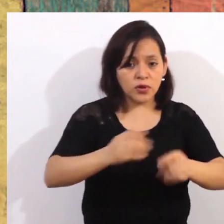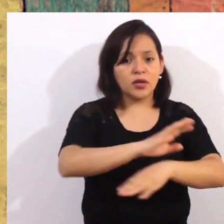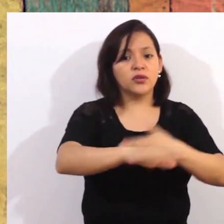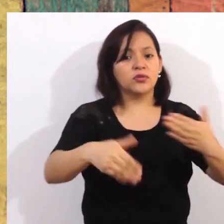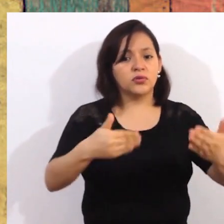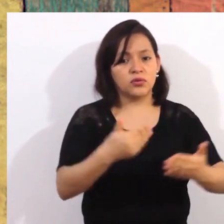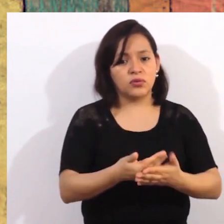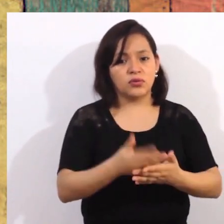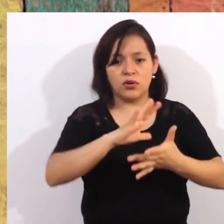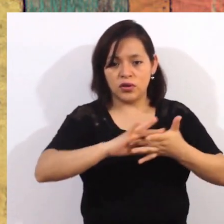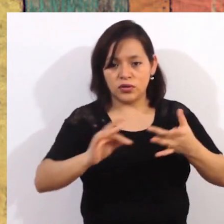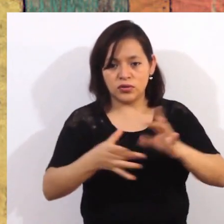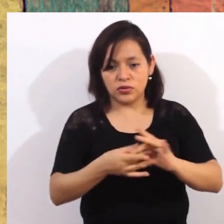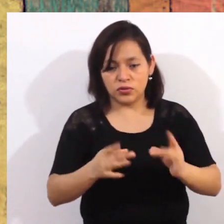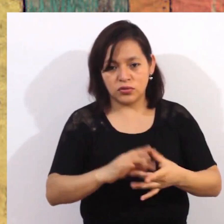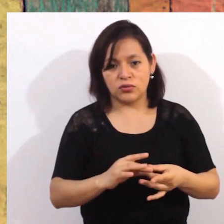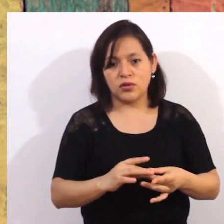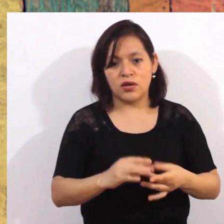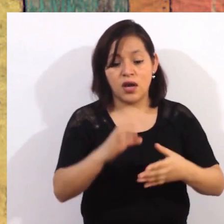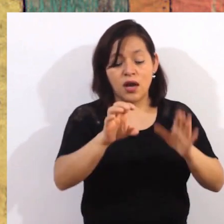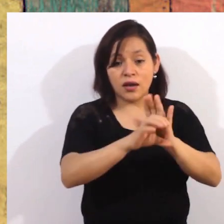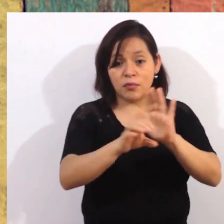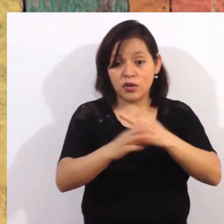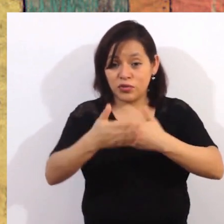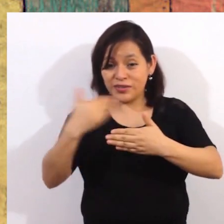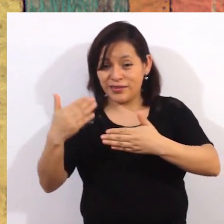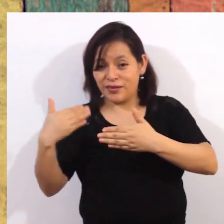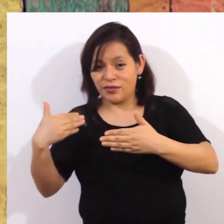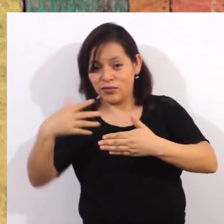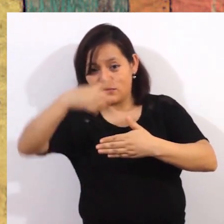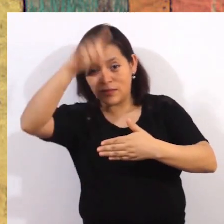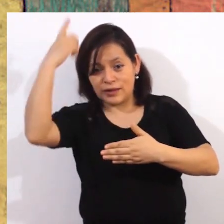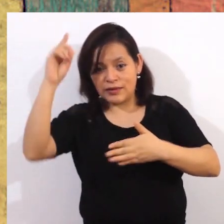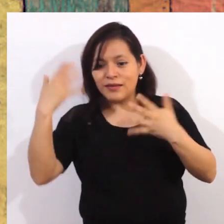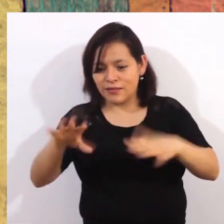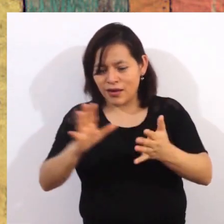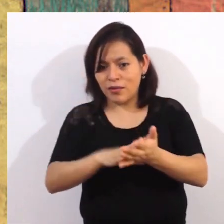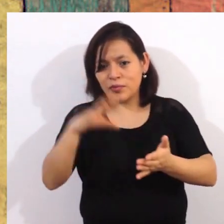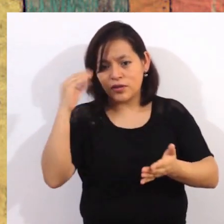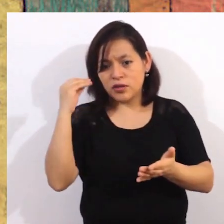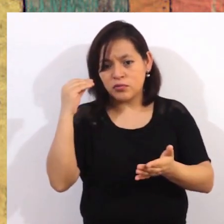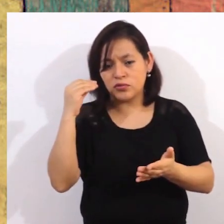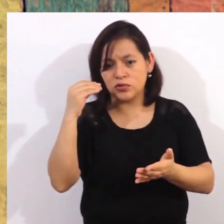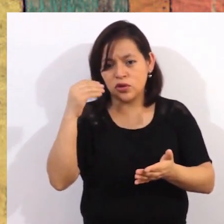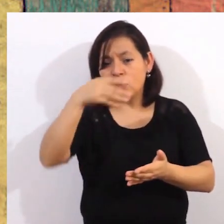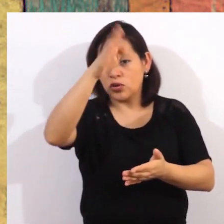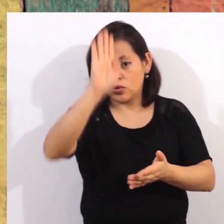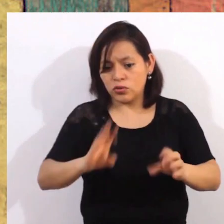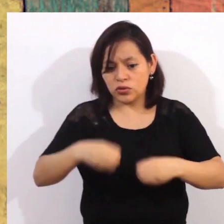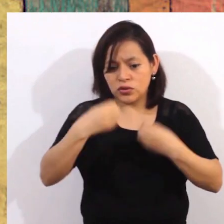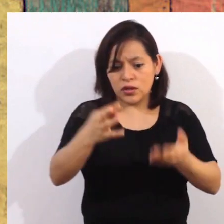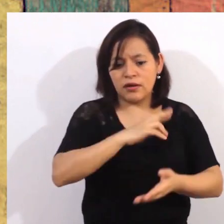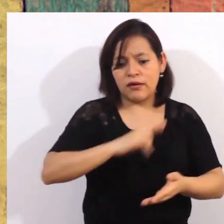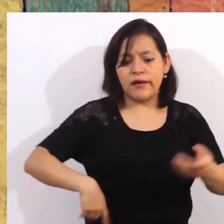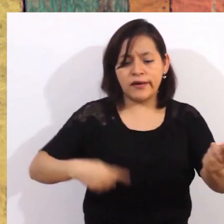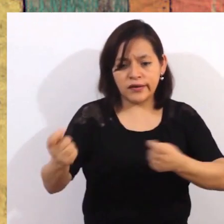la historia. Ya vimos en los capítulos anteriores de Daniel con Nabucodonosor y otros reyes. Él da el reino y dominio a quien